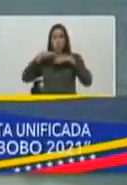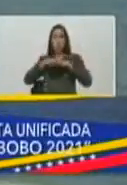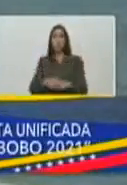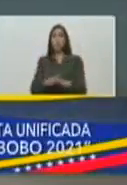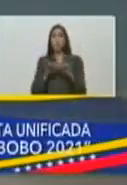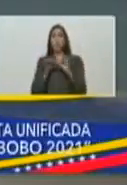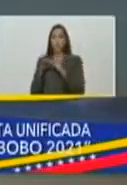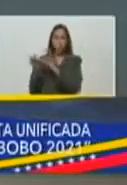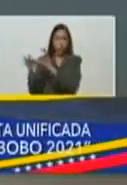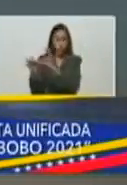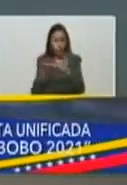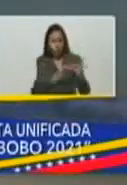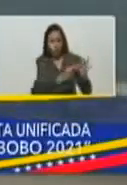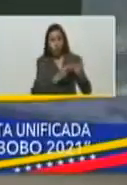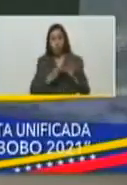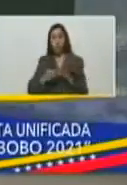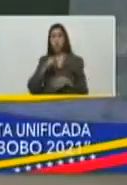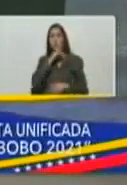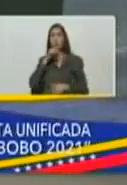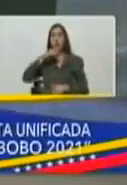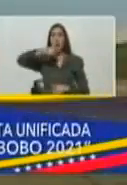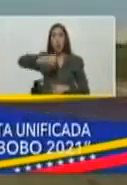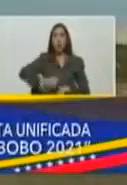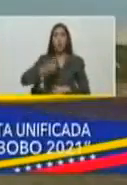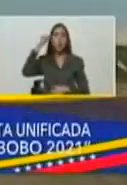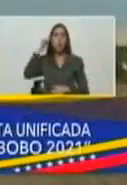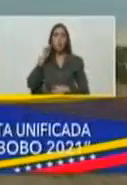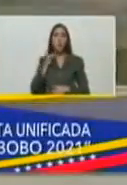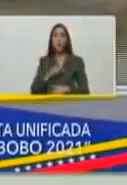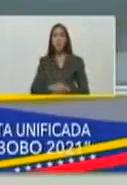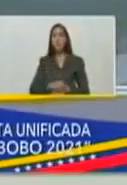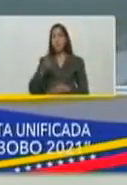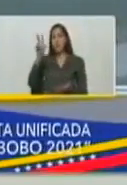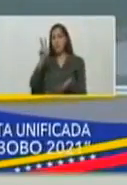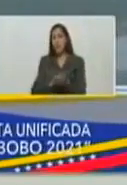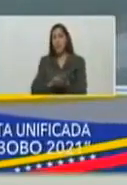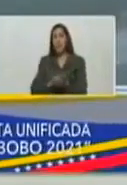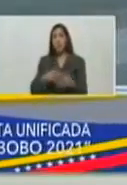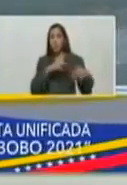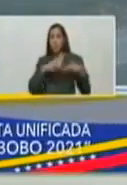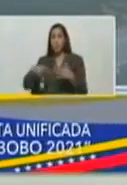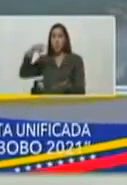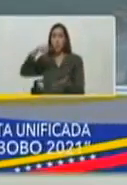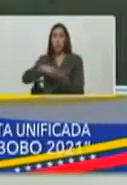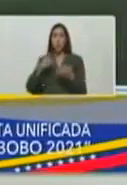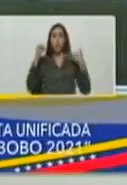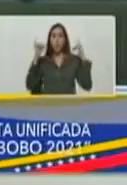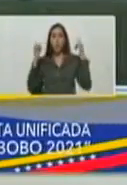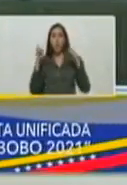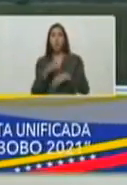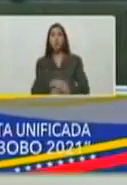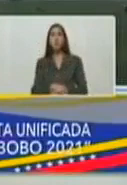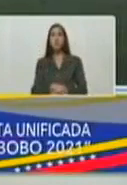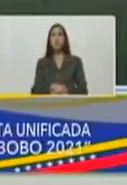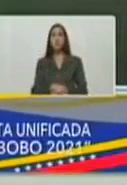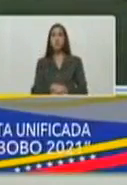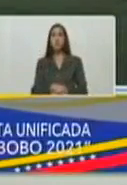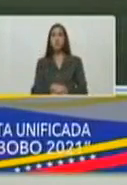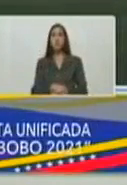unificada, escudo bolivariano, bicentenario de la batalla de Carabobo